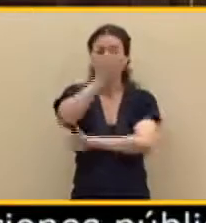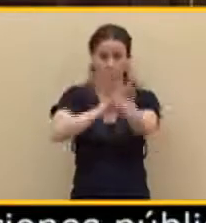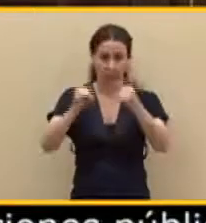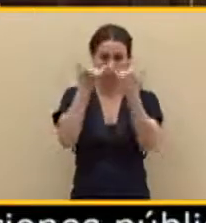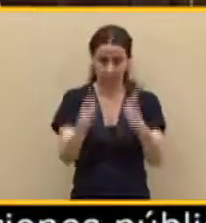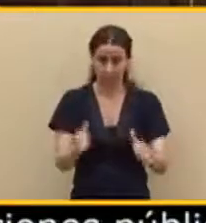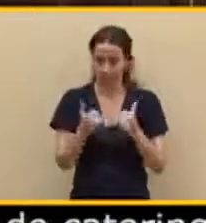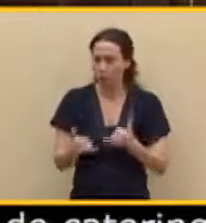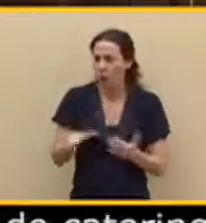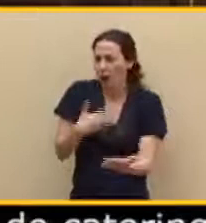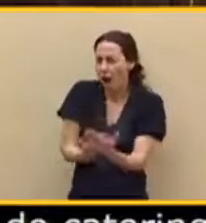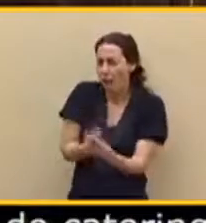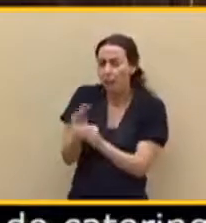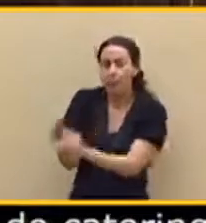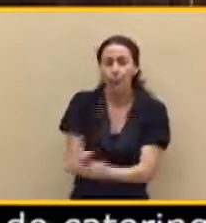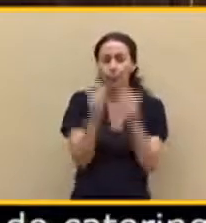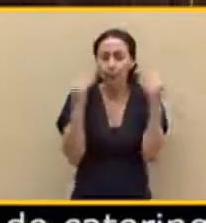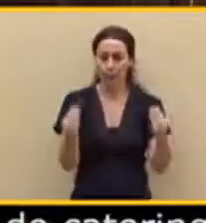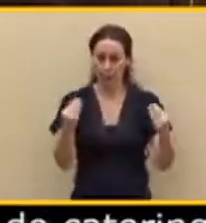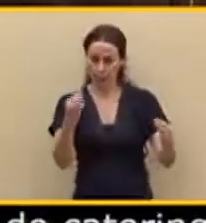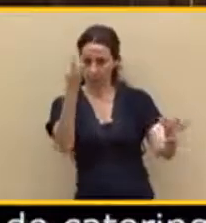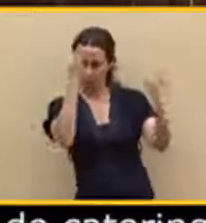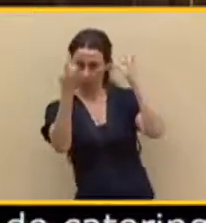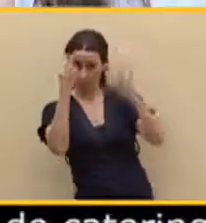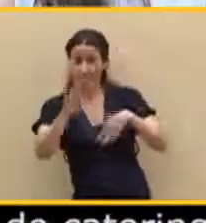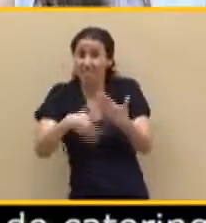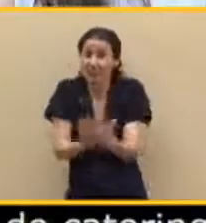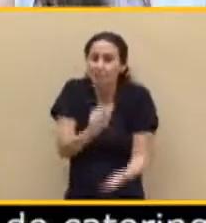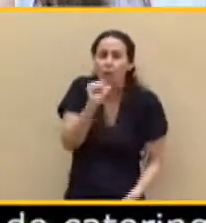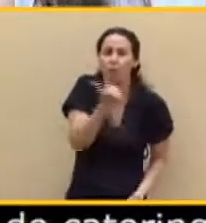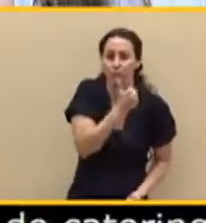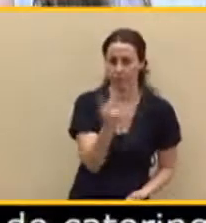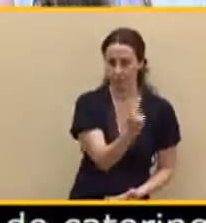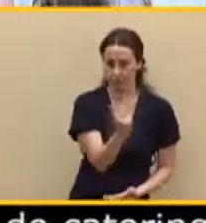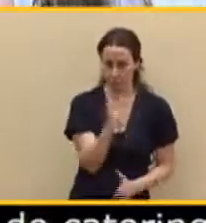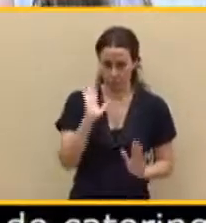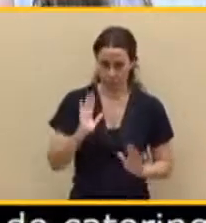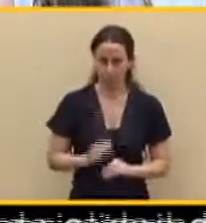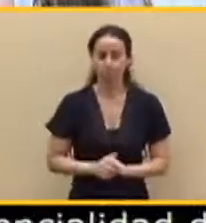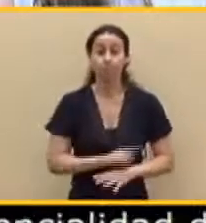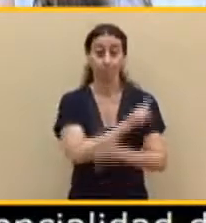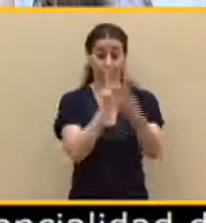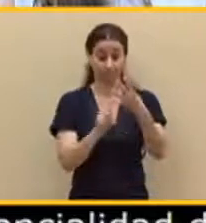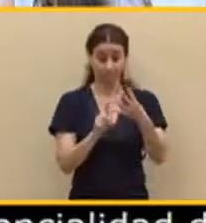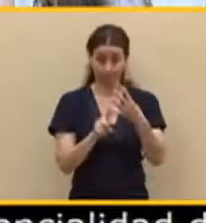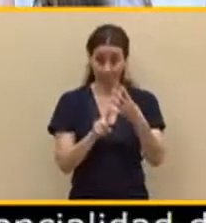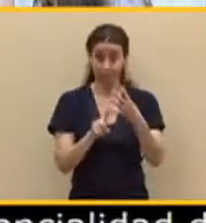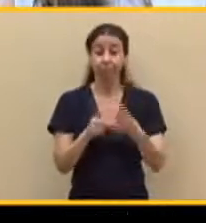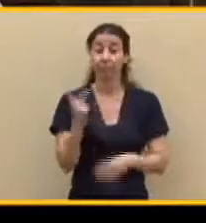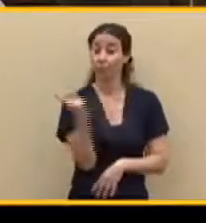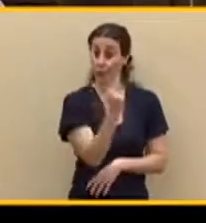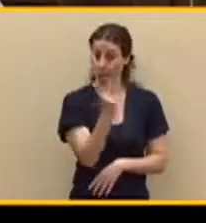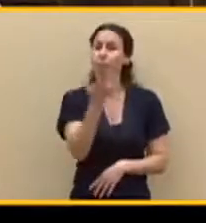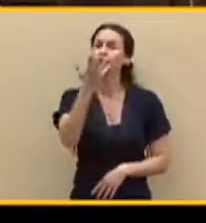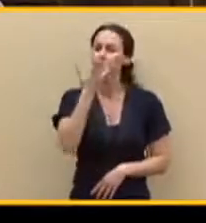detalles, incluida la confidencialidad de los mismos. En cuarto lugar, el hecho de conocerse puede ser también